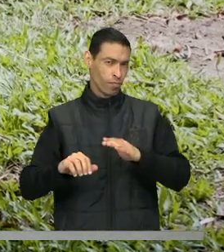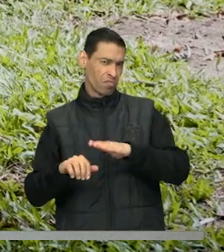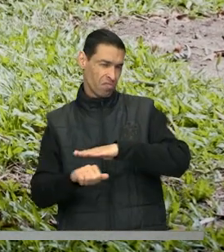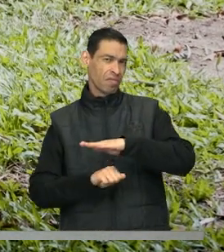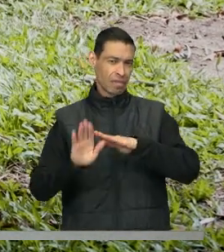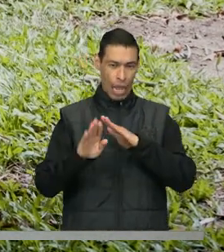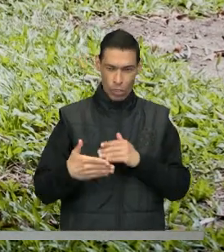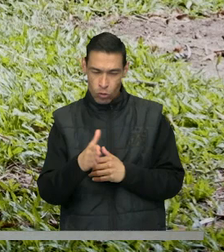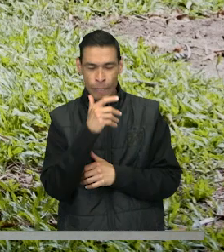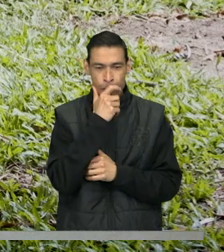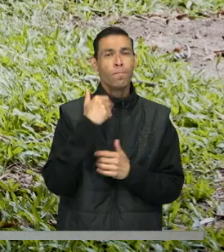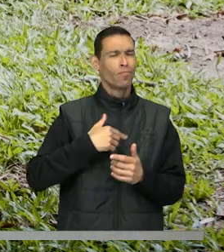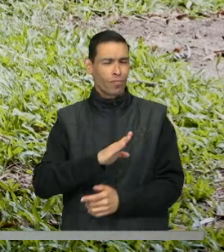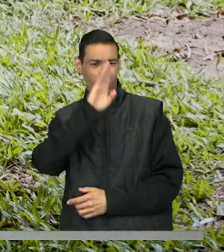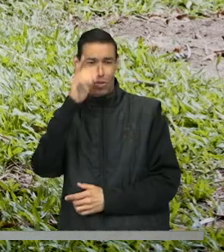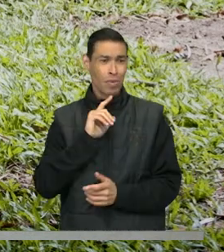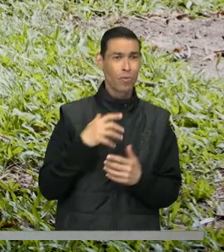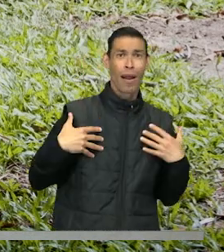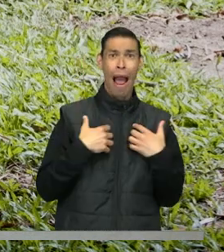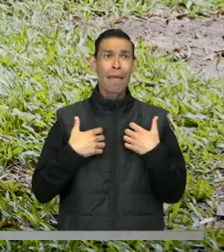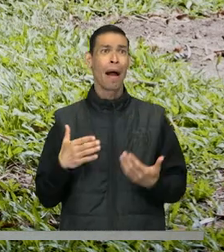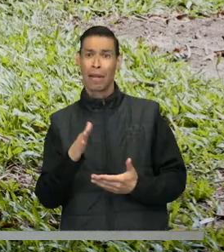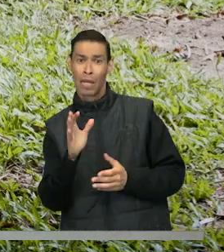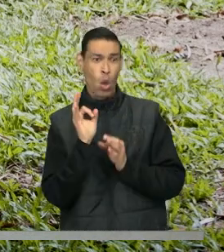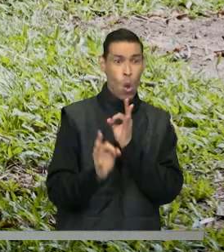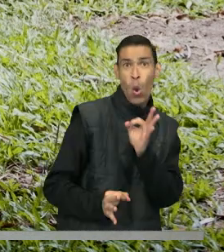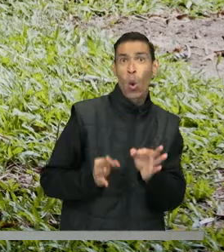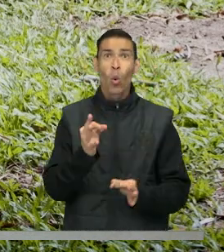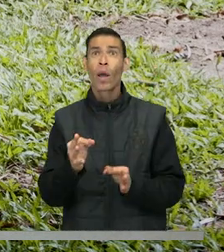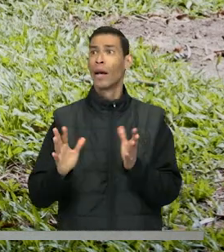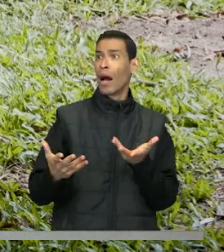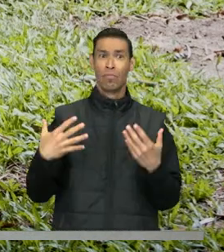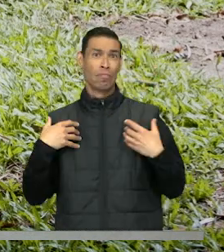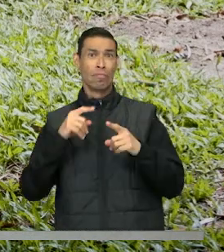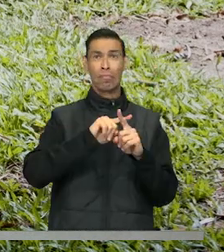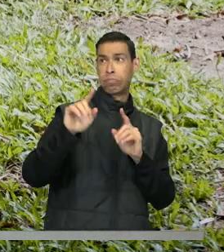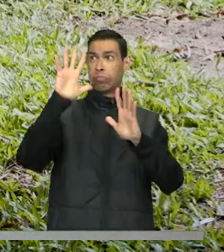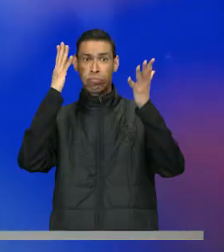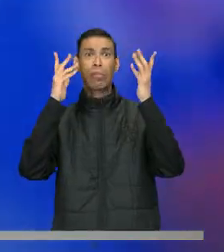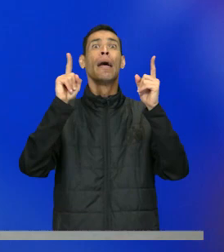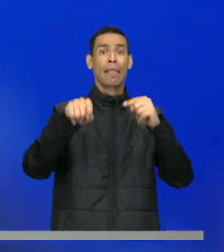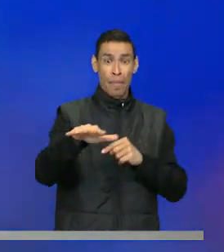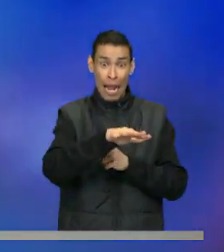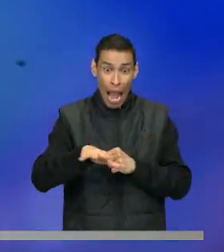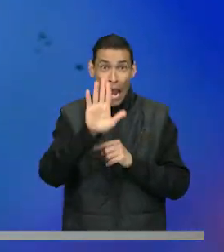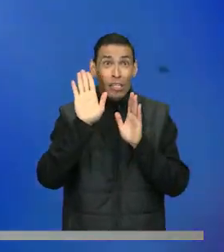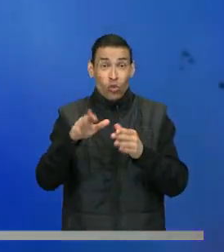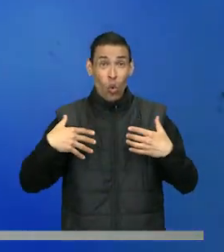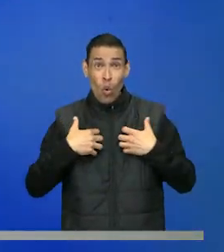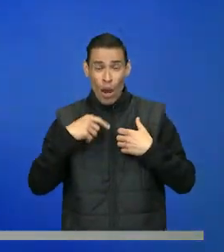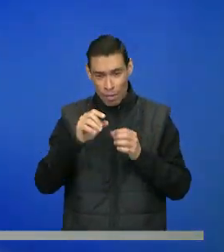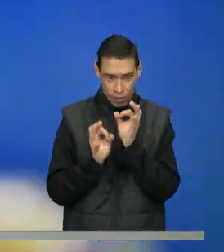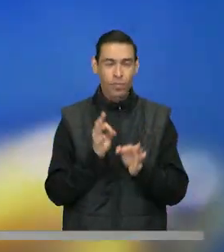sido la conservación de animales y fauna silvestre y la preservación de las especies nativas. Biofish